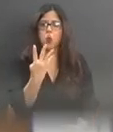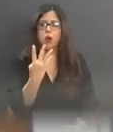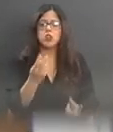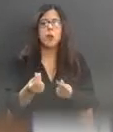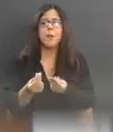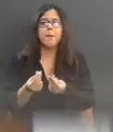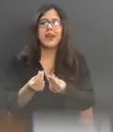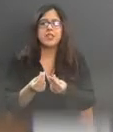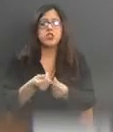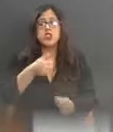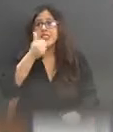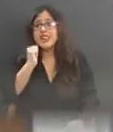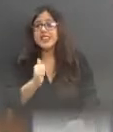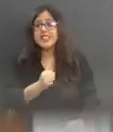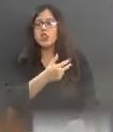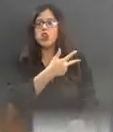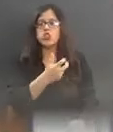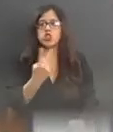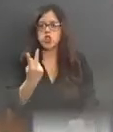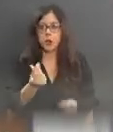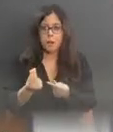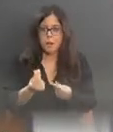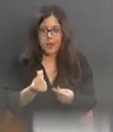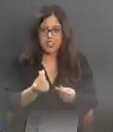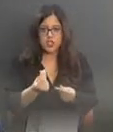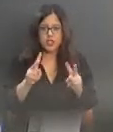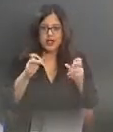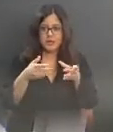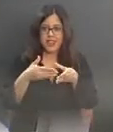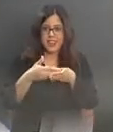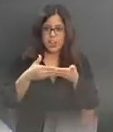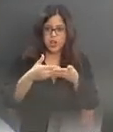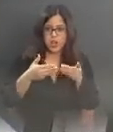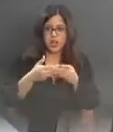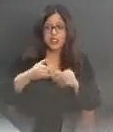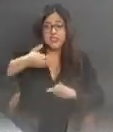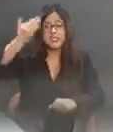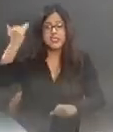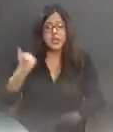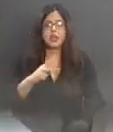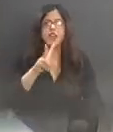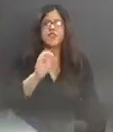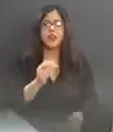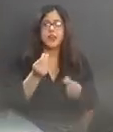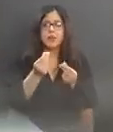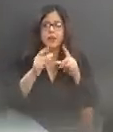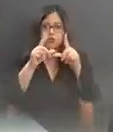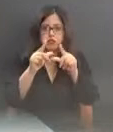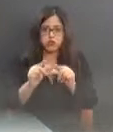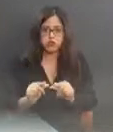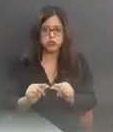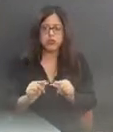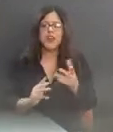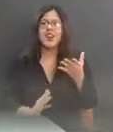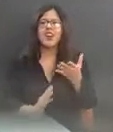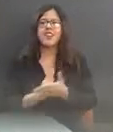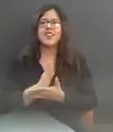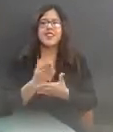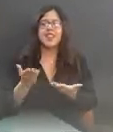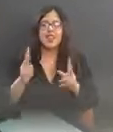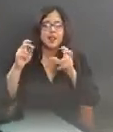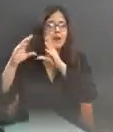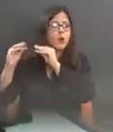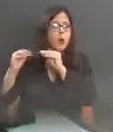en 802 pesos y en los últimos días ya había bajado 20 pesos desde que está este rumor